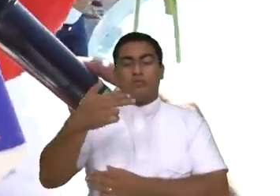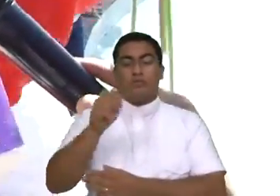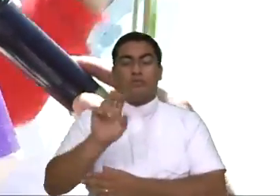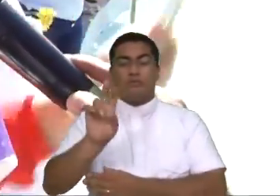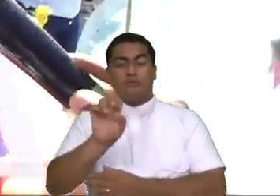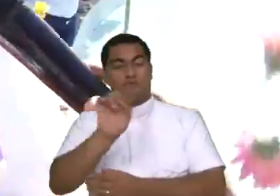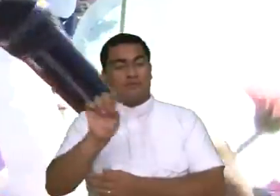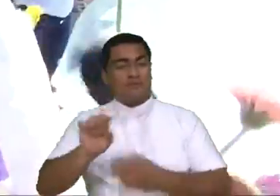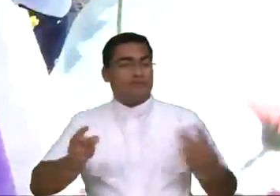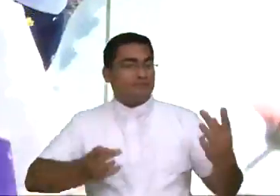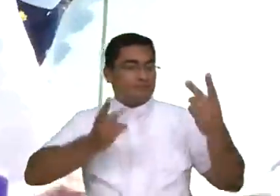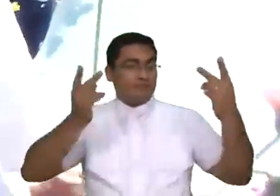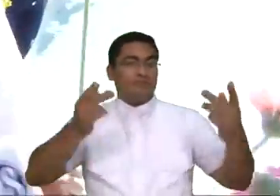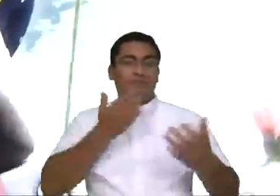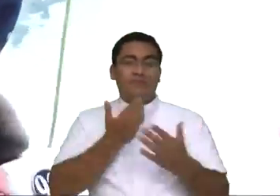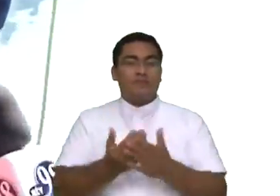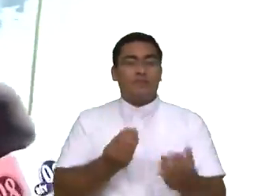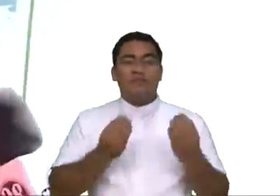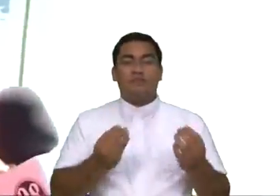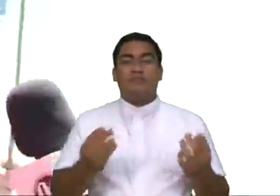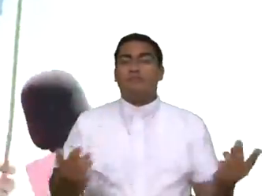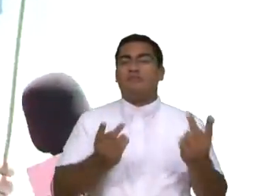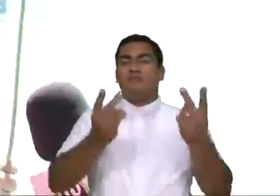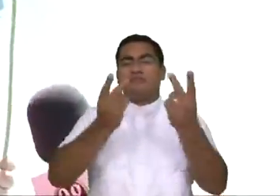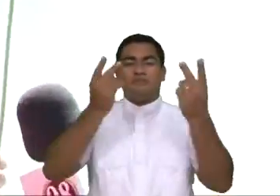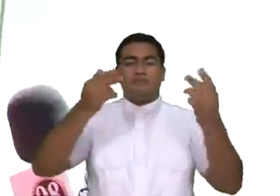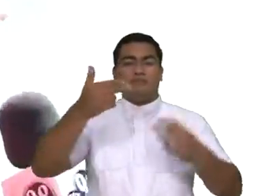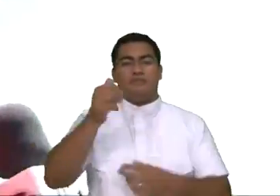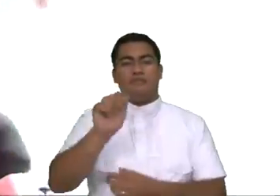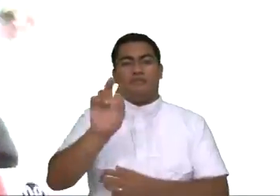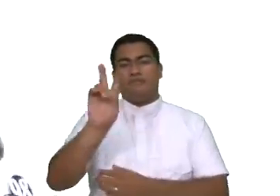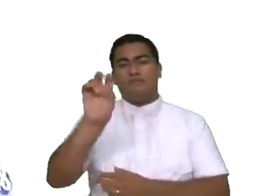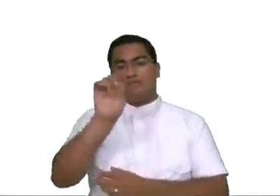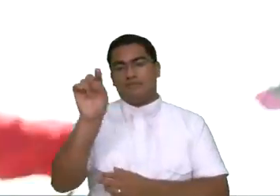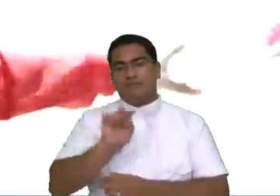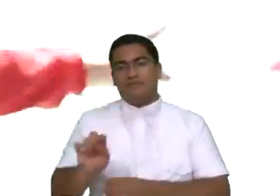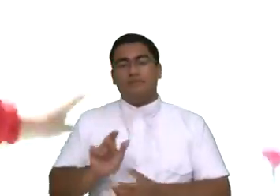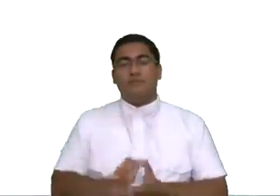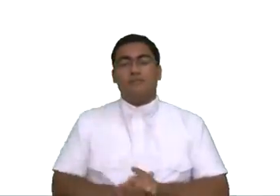¡Viva! ¡Viva! Gracias. ¡Viva Chávez!